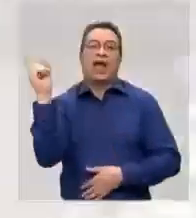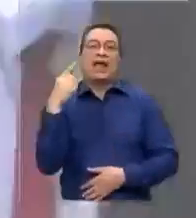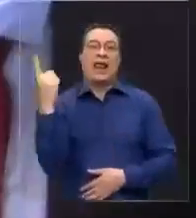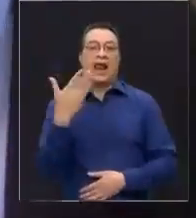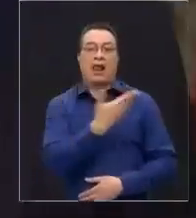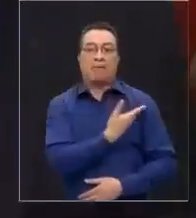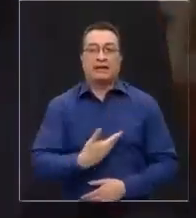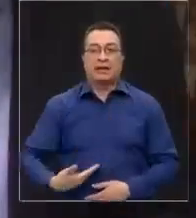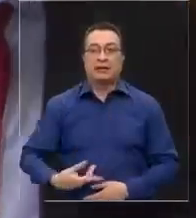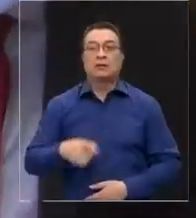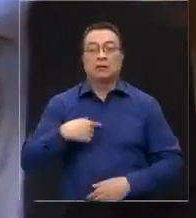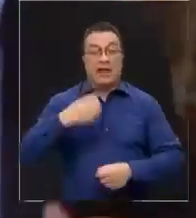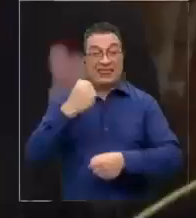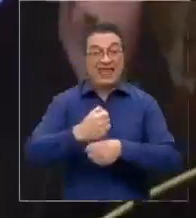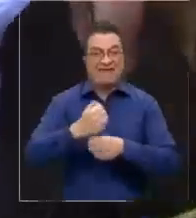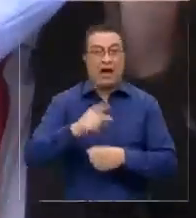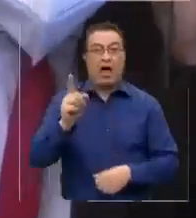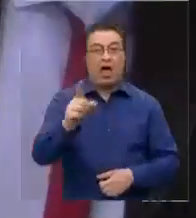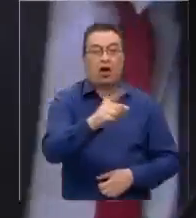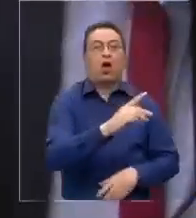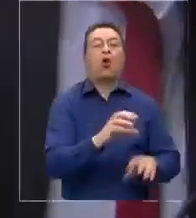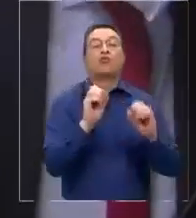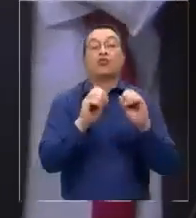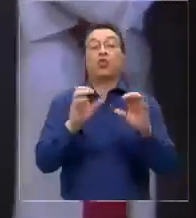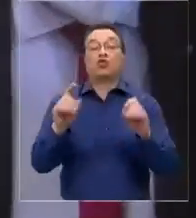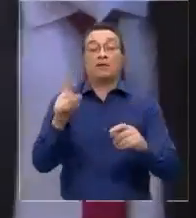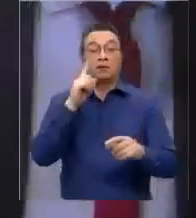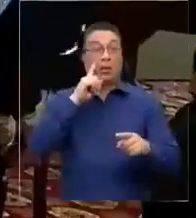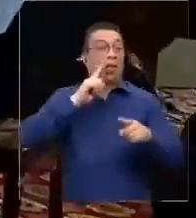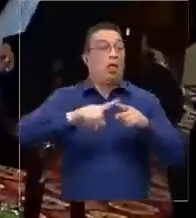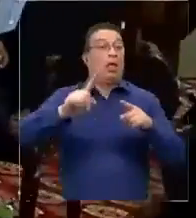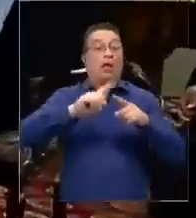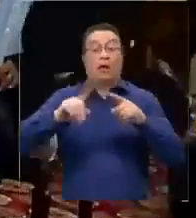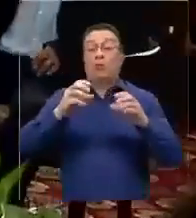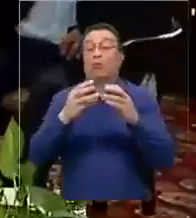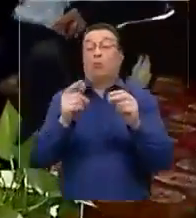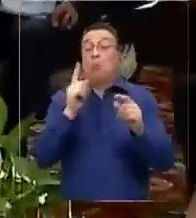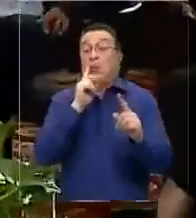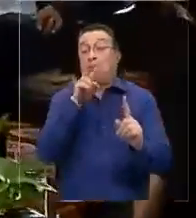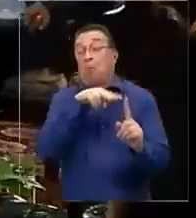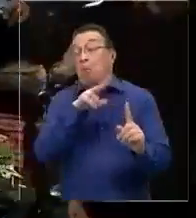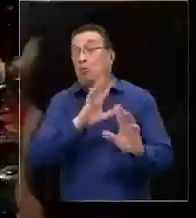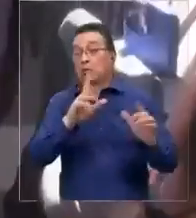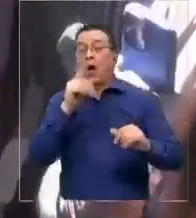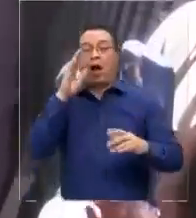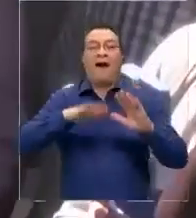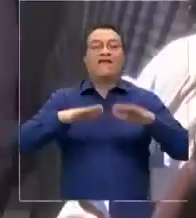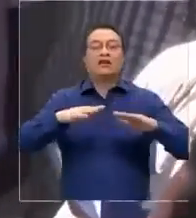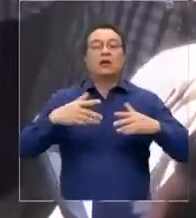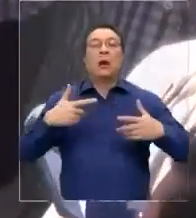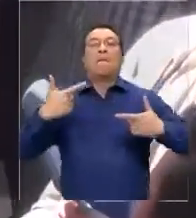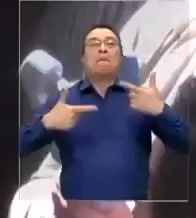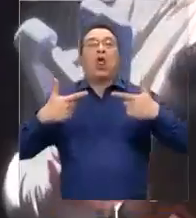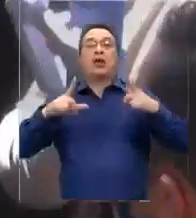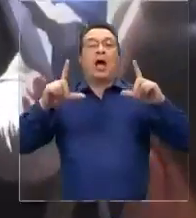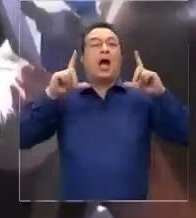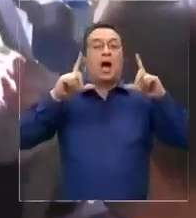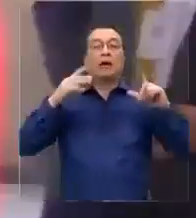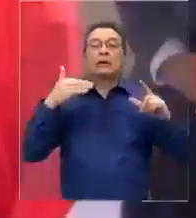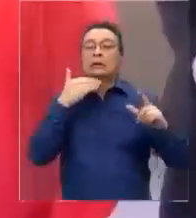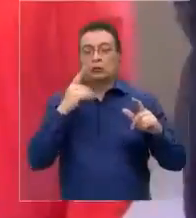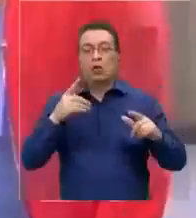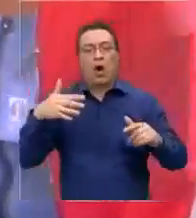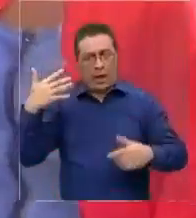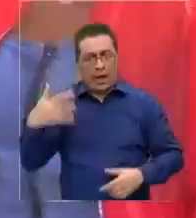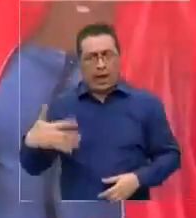presidencia. Esos trabajadores y trabajadoras que muchas veces son invisibilizados, que muchas veces el ego de la política los deja en segundo plano, pero que son